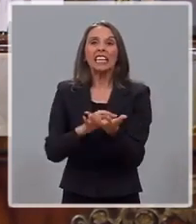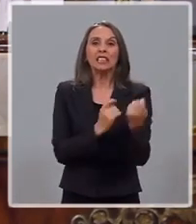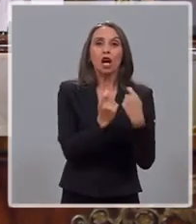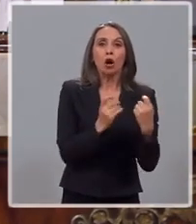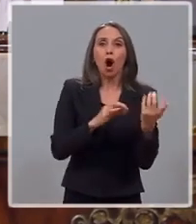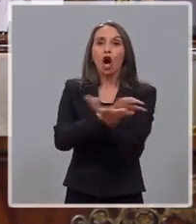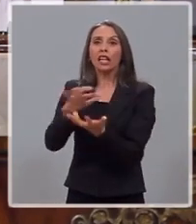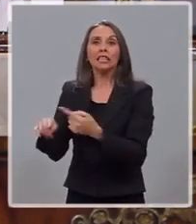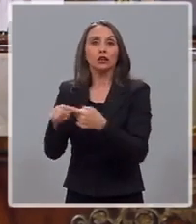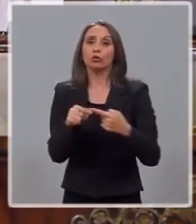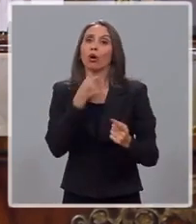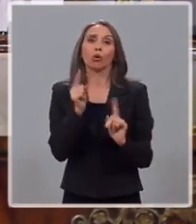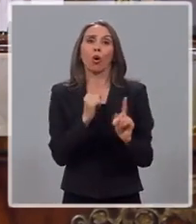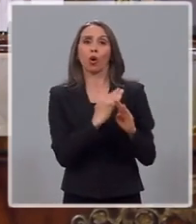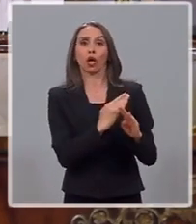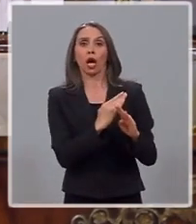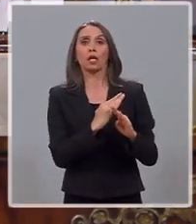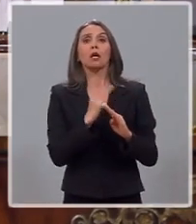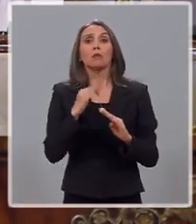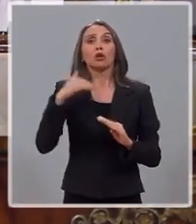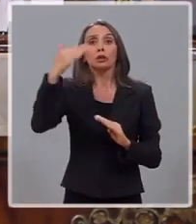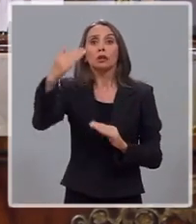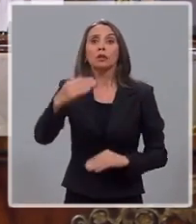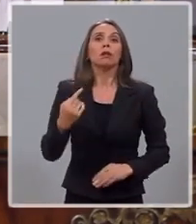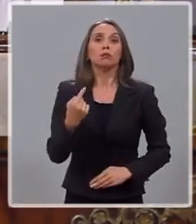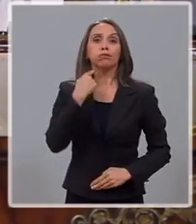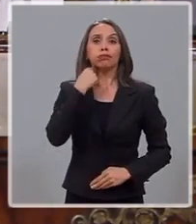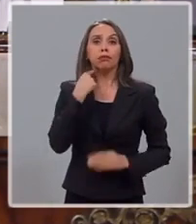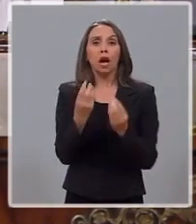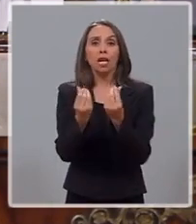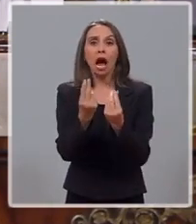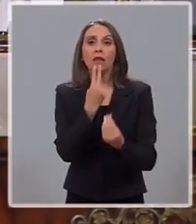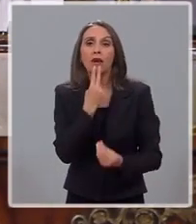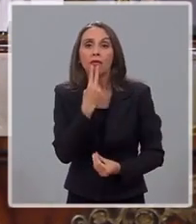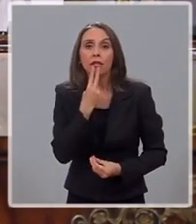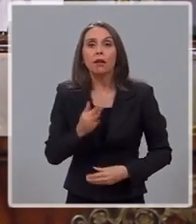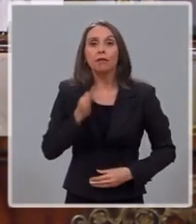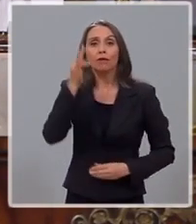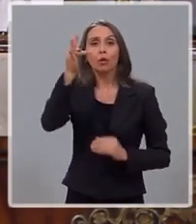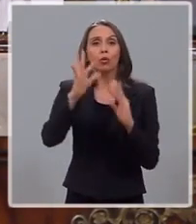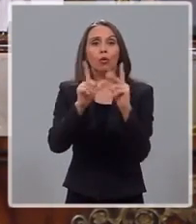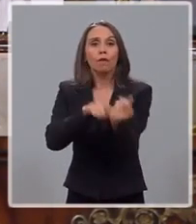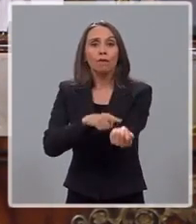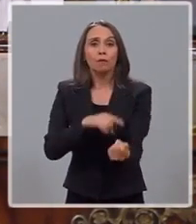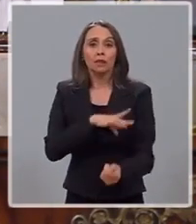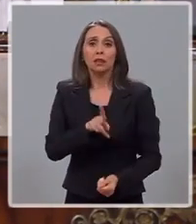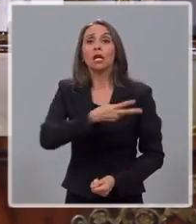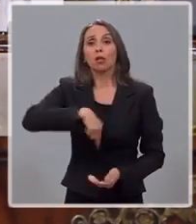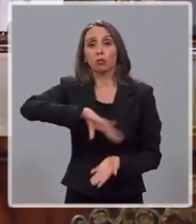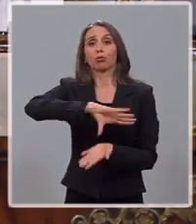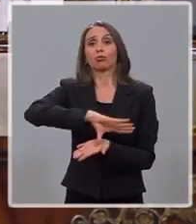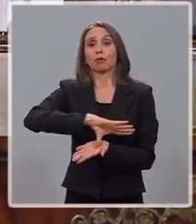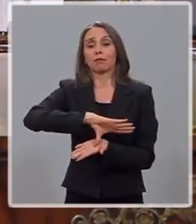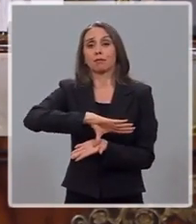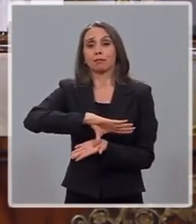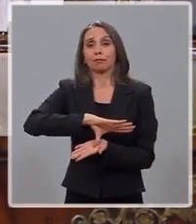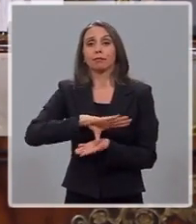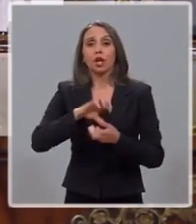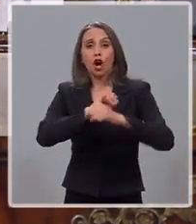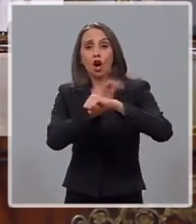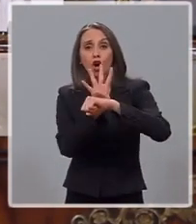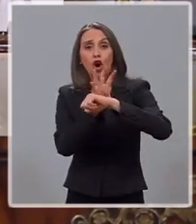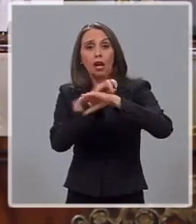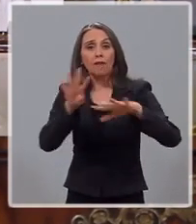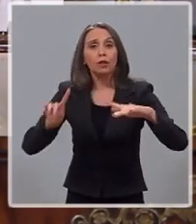porque eso afectaría negativamente la calidad de vida y el futuro de las familias chilenas y de nuestro país el coronavirus